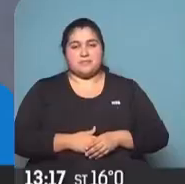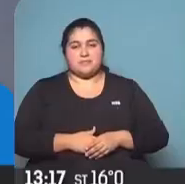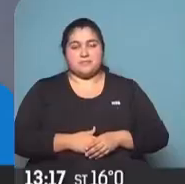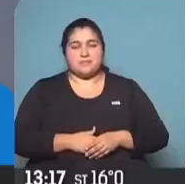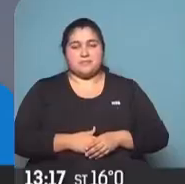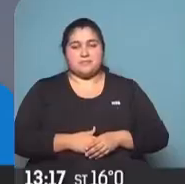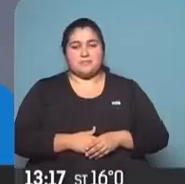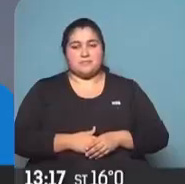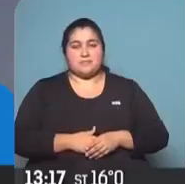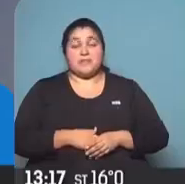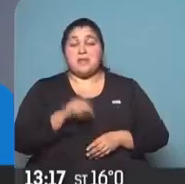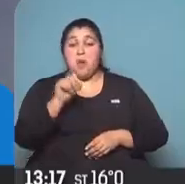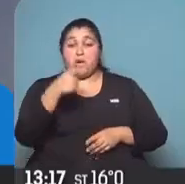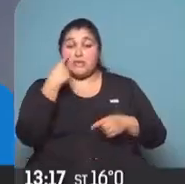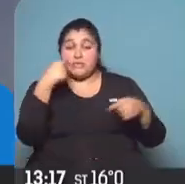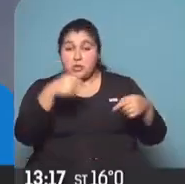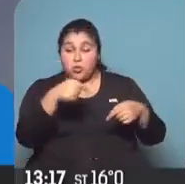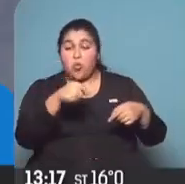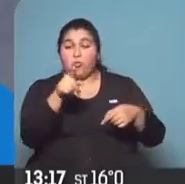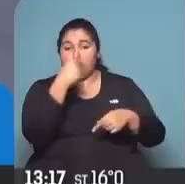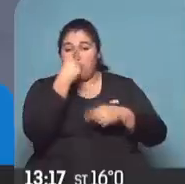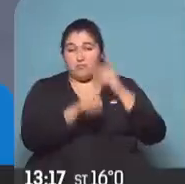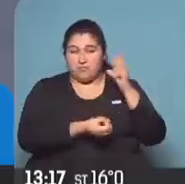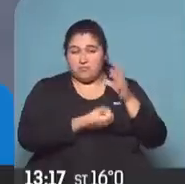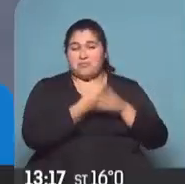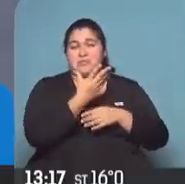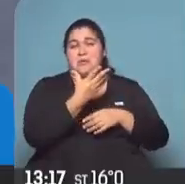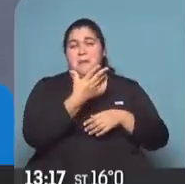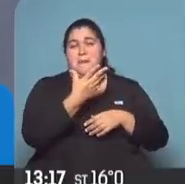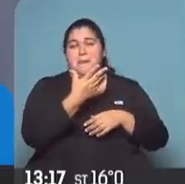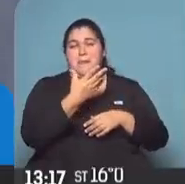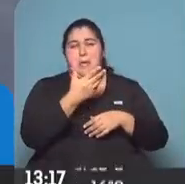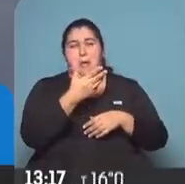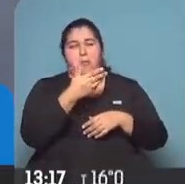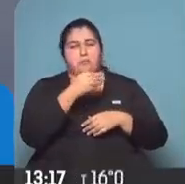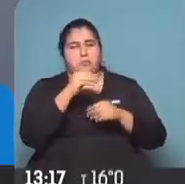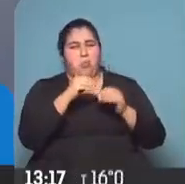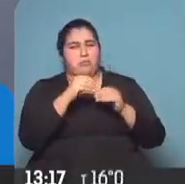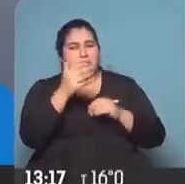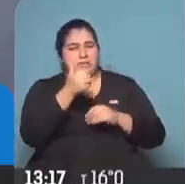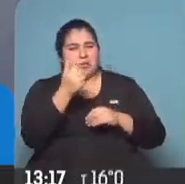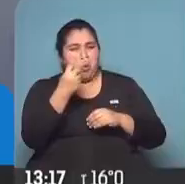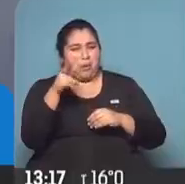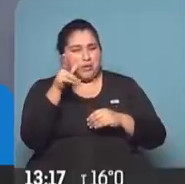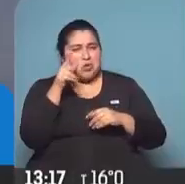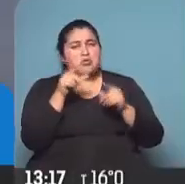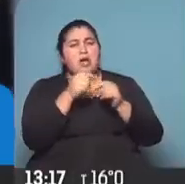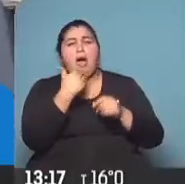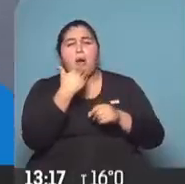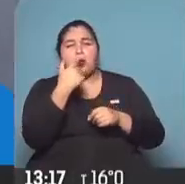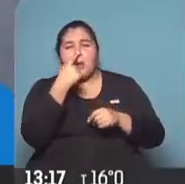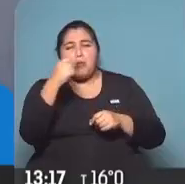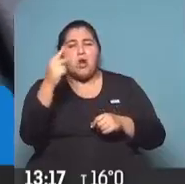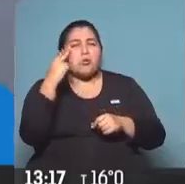el seleccionado instituto por día 628 con fecha pero también en